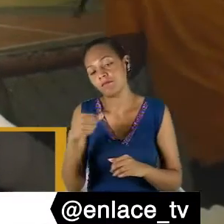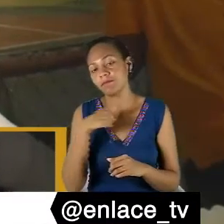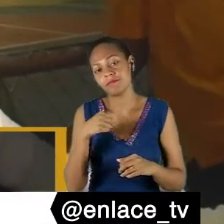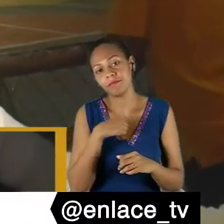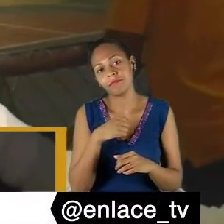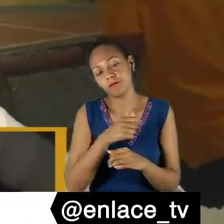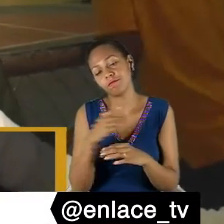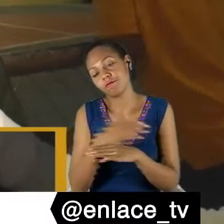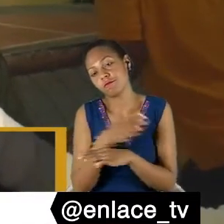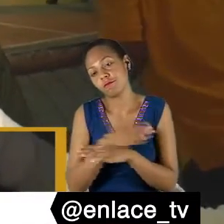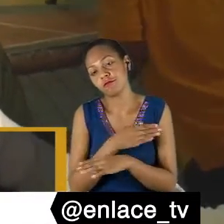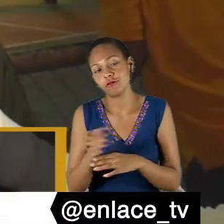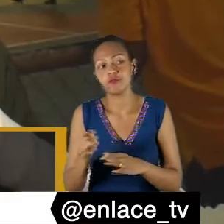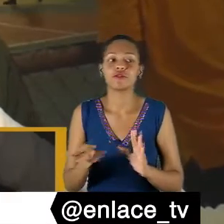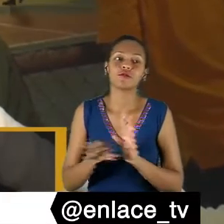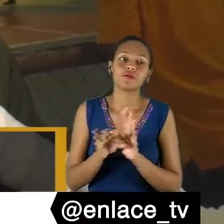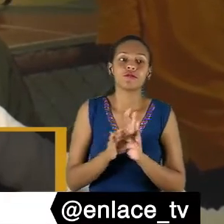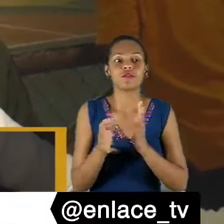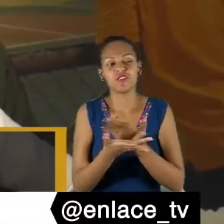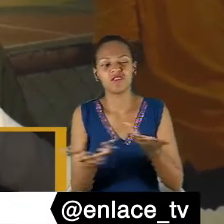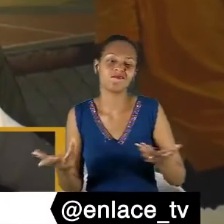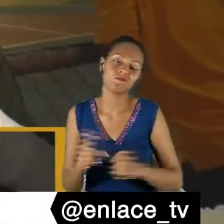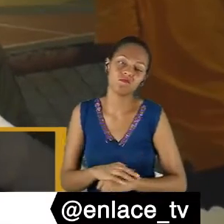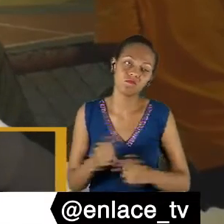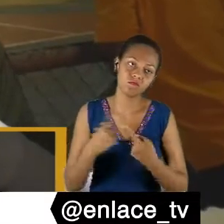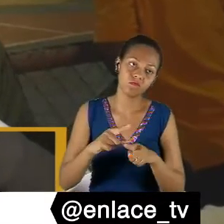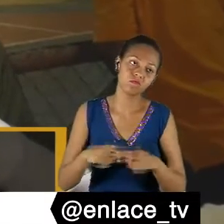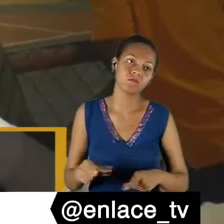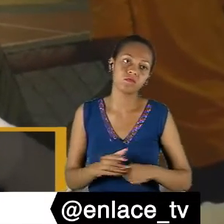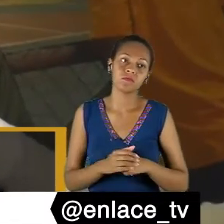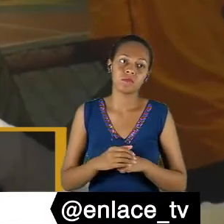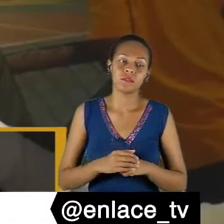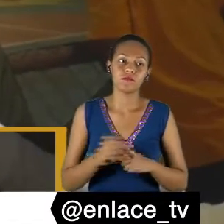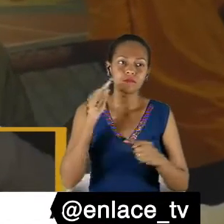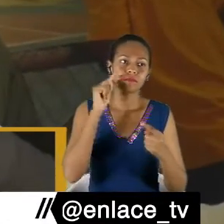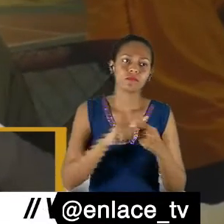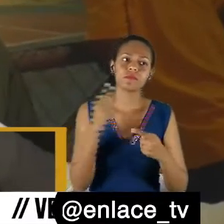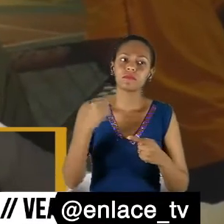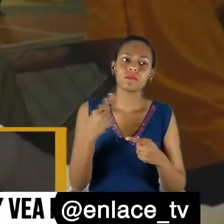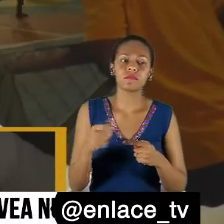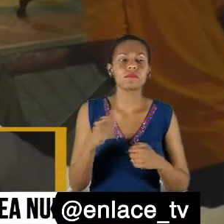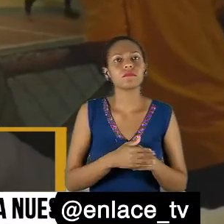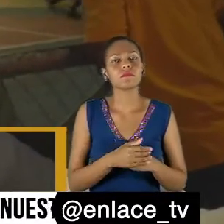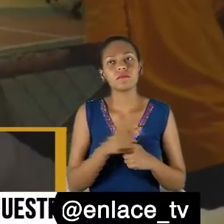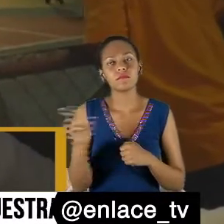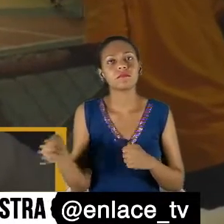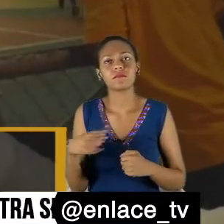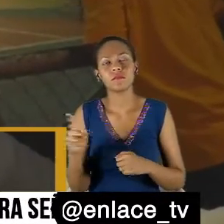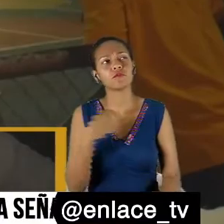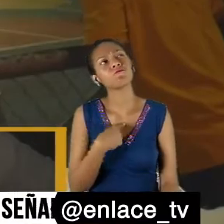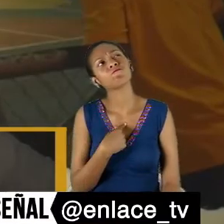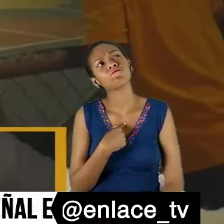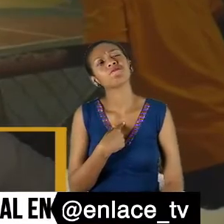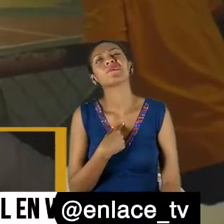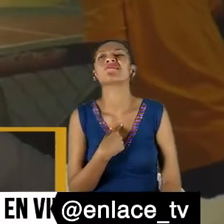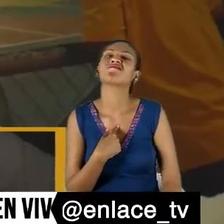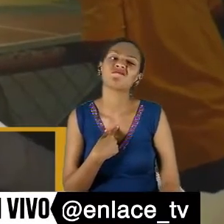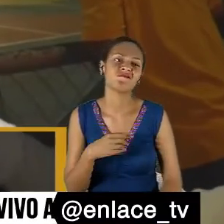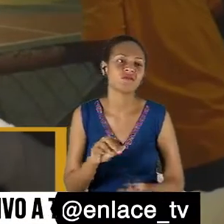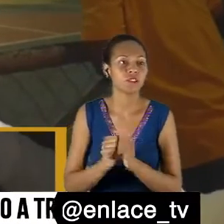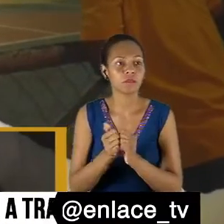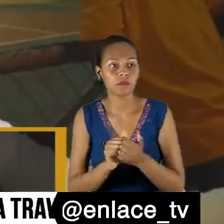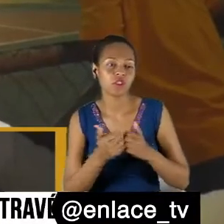de drogadicción estos muchachos, y la finalidad es que ellos miren desde otra óptica estos espacios deportivos,